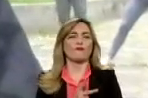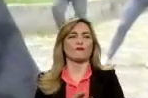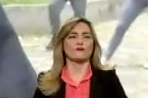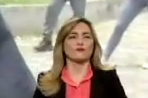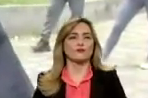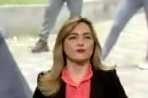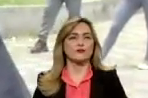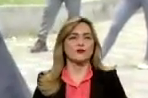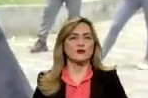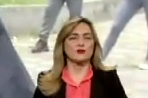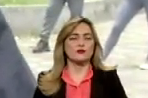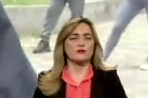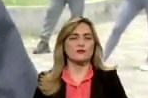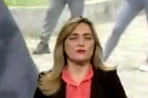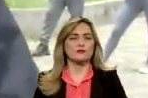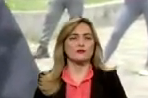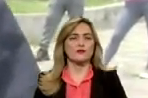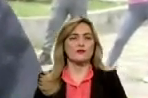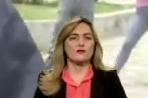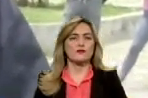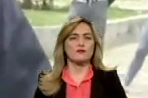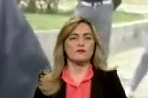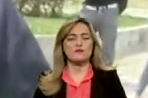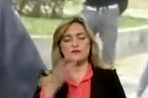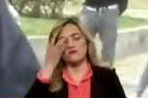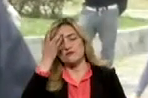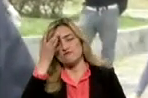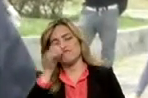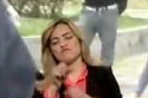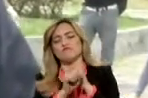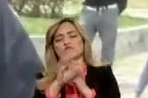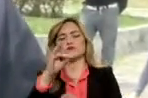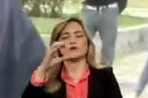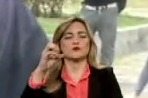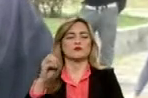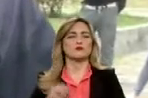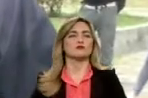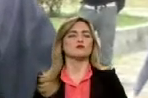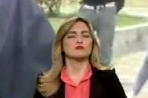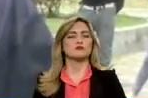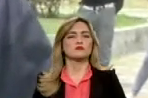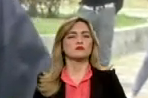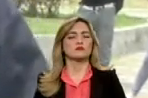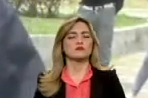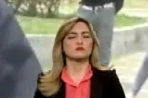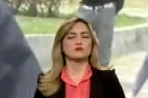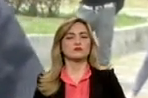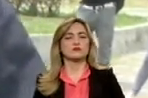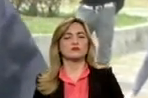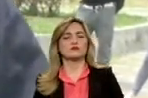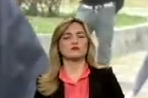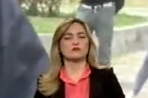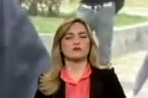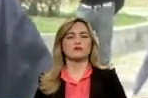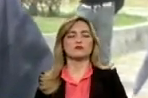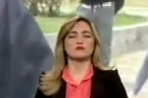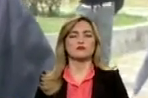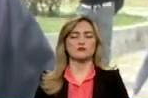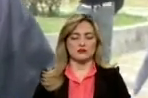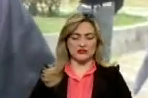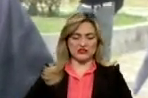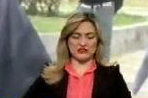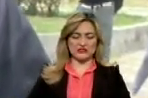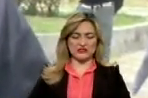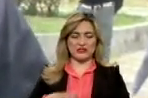Al momento se atendió a un paciente más o menos de 80 años de edad, con un aparente sangrado